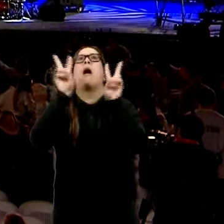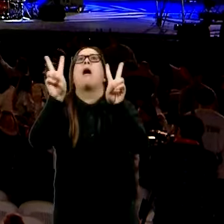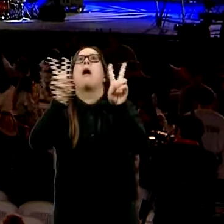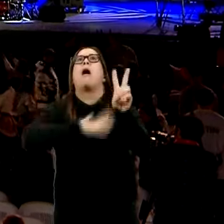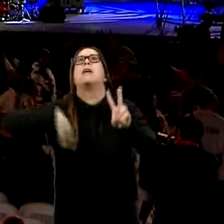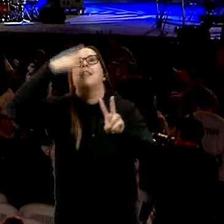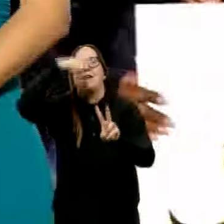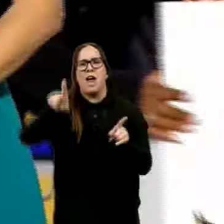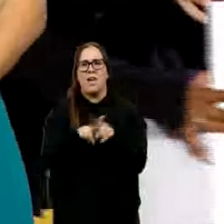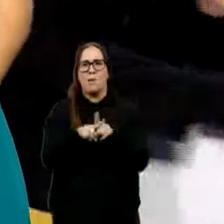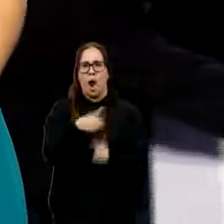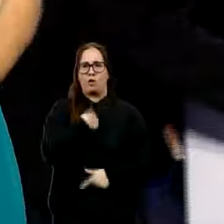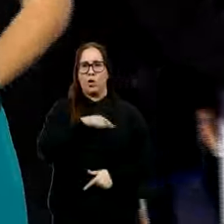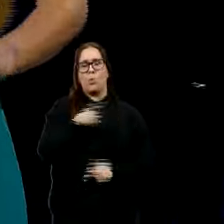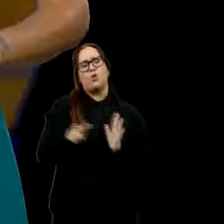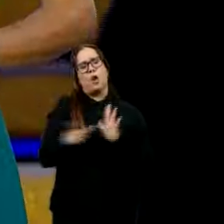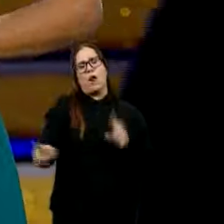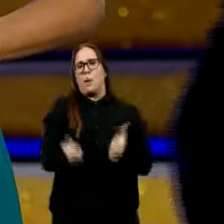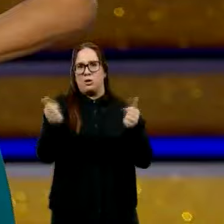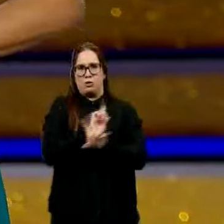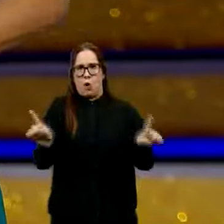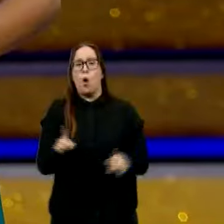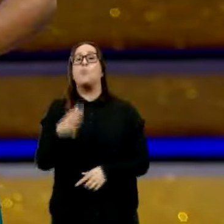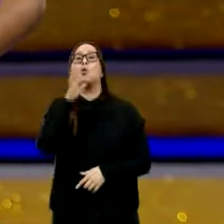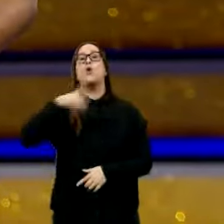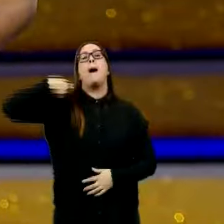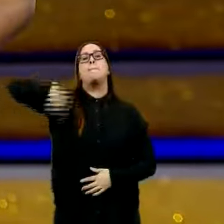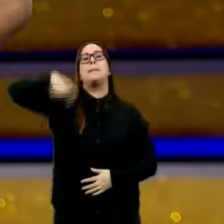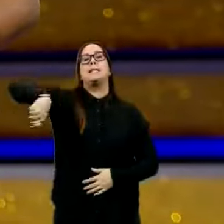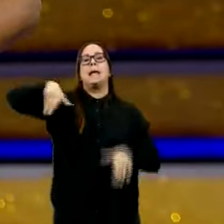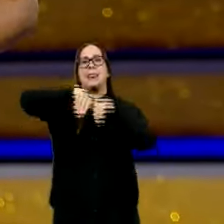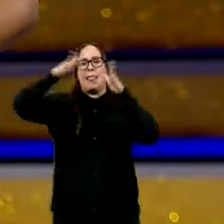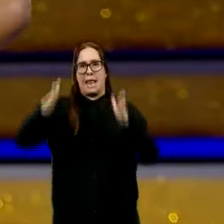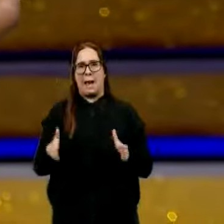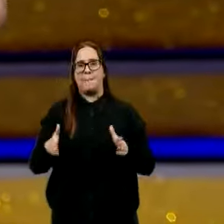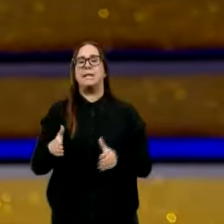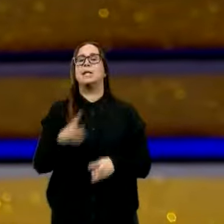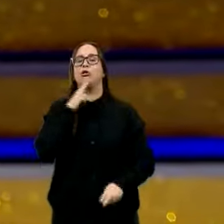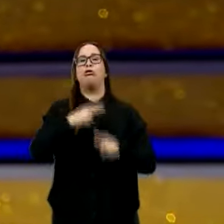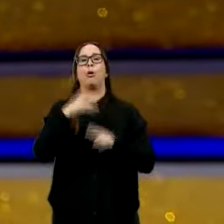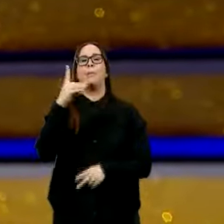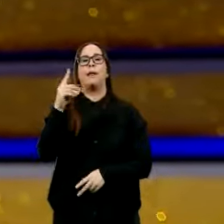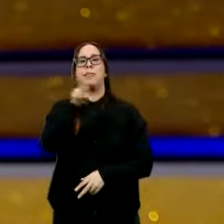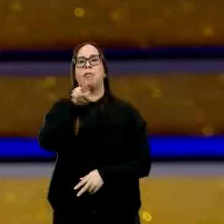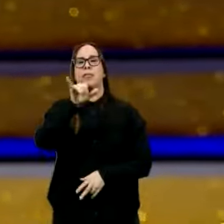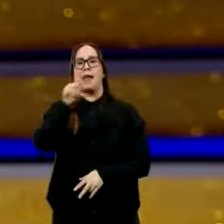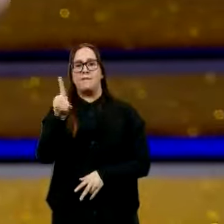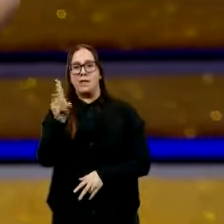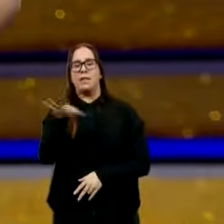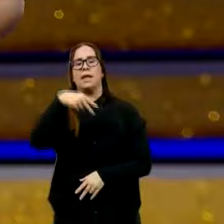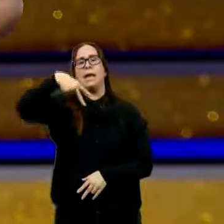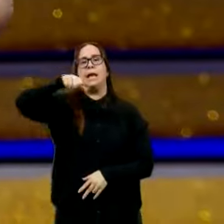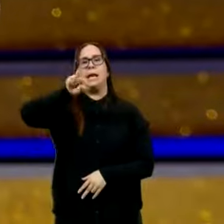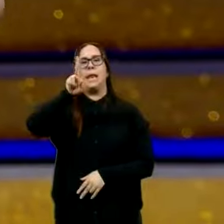Pues para eso no vamos a alargarlo más y vamos a llamar al presidente de la mesa, que es David Naranjo, que me trae el acta.